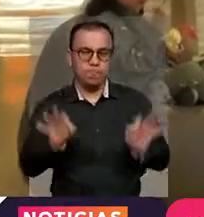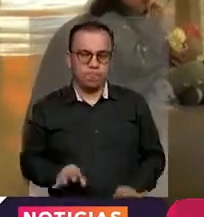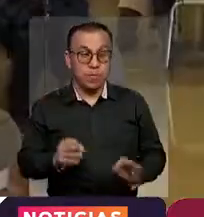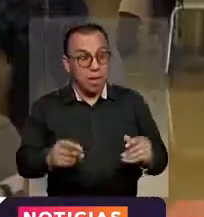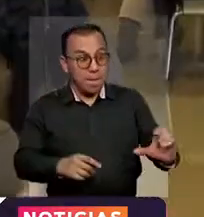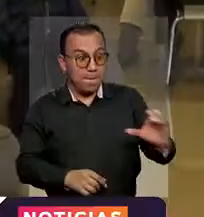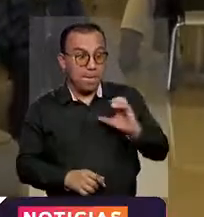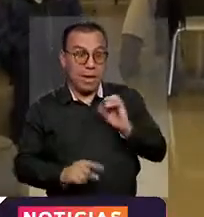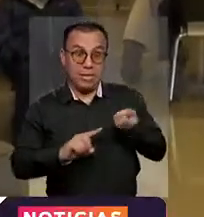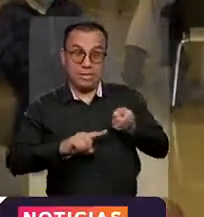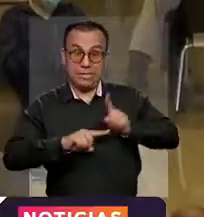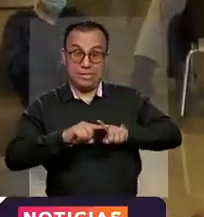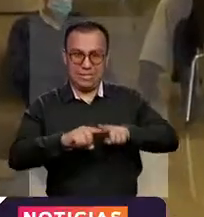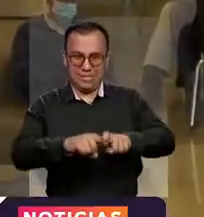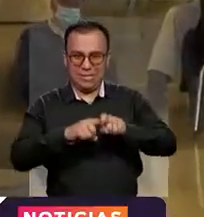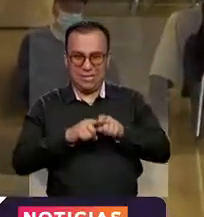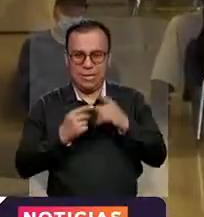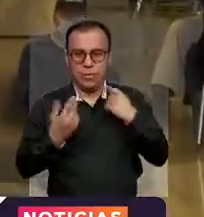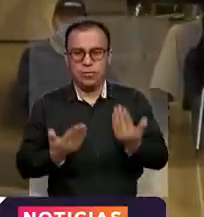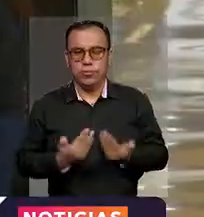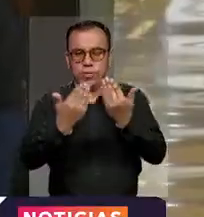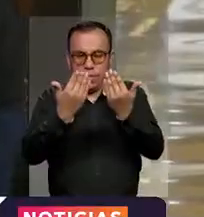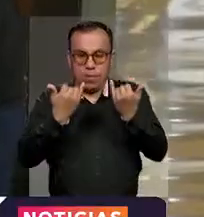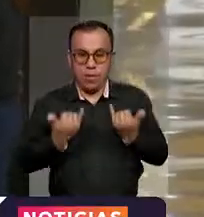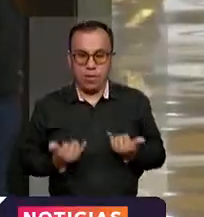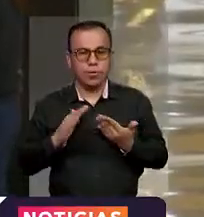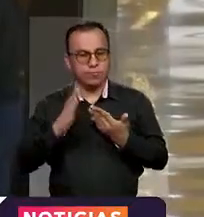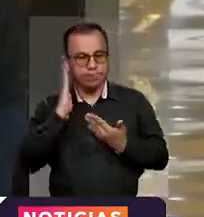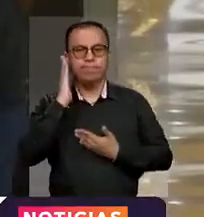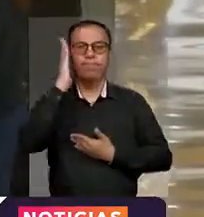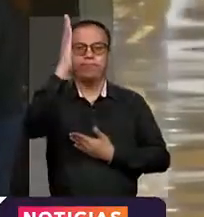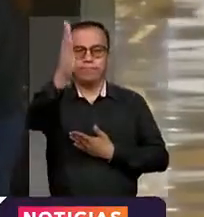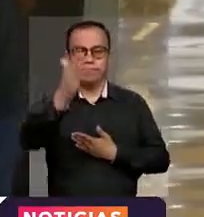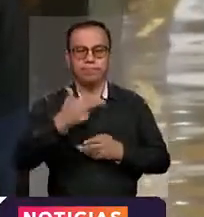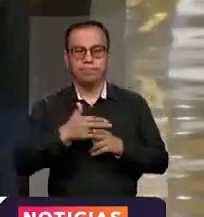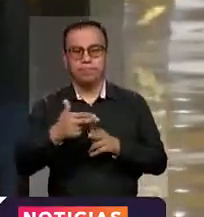recibe represente un mayor bienestar en el presente y también en los próximos meses.